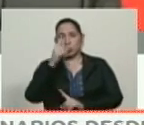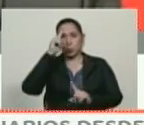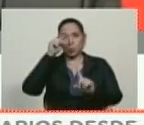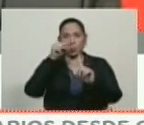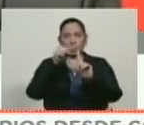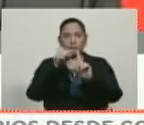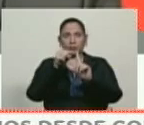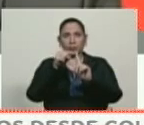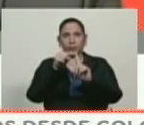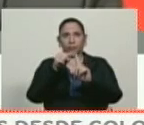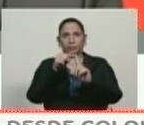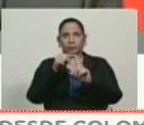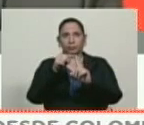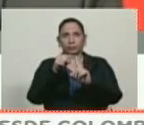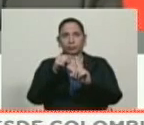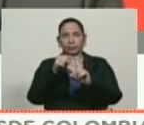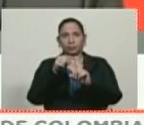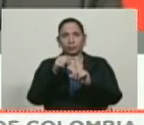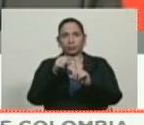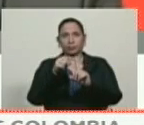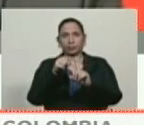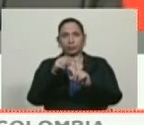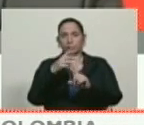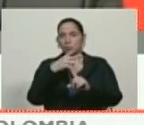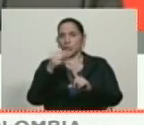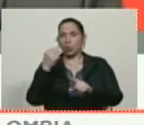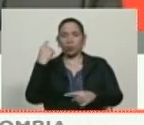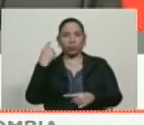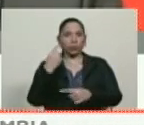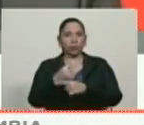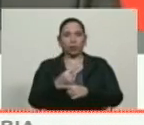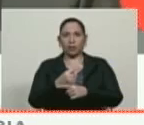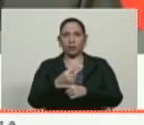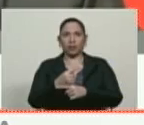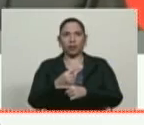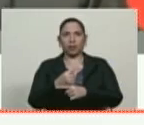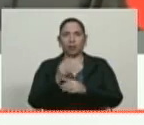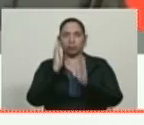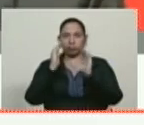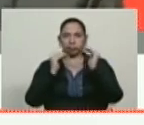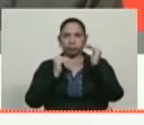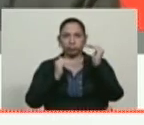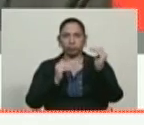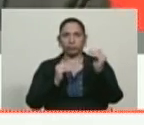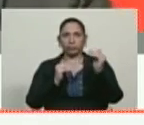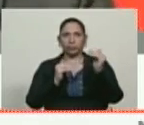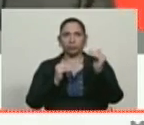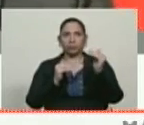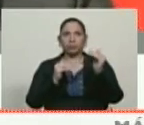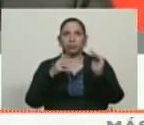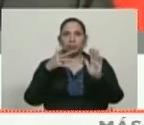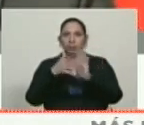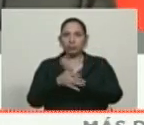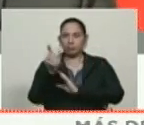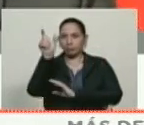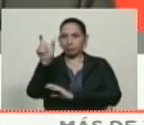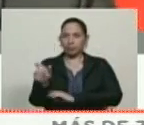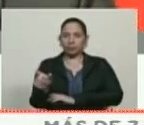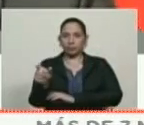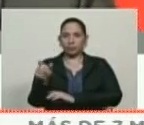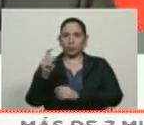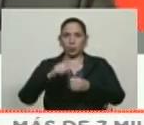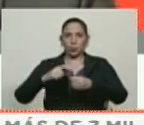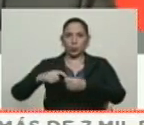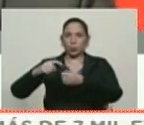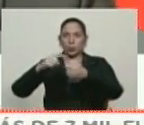no hay que hacer caso omiso a posturas de miembros del Consejo